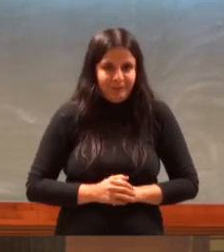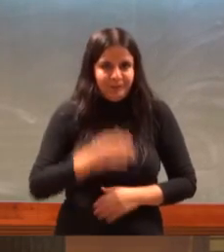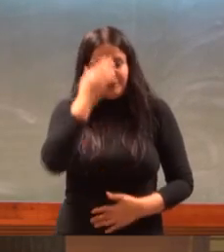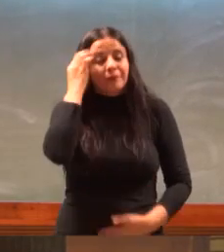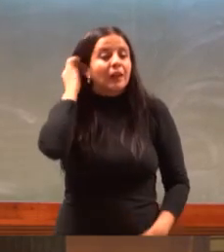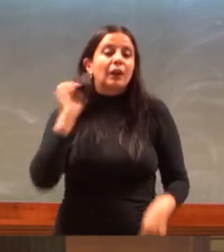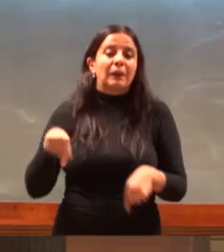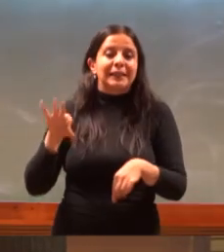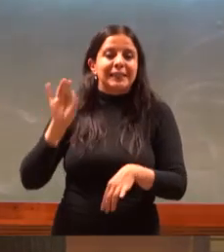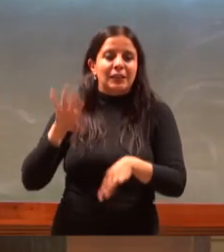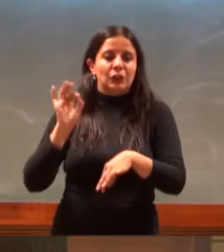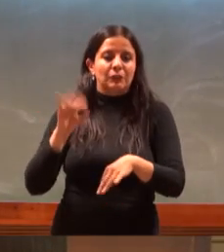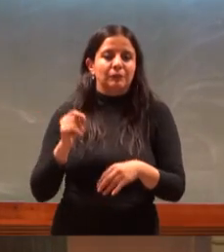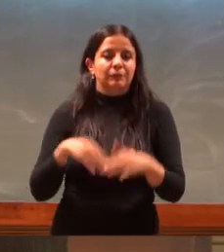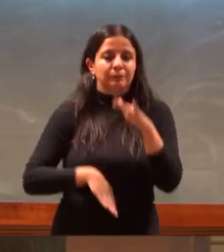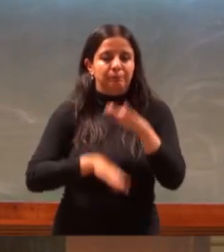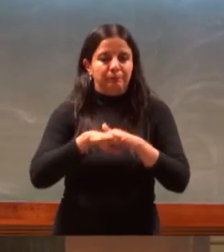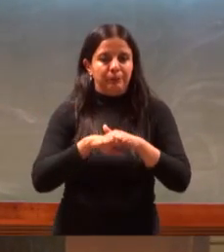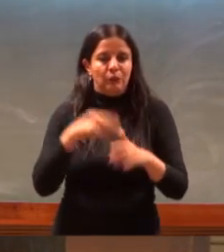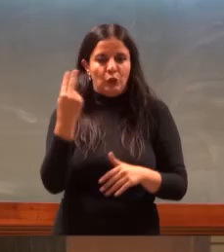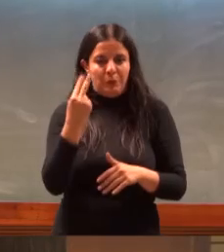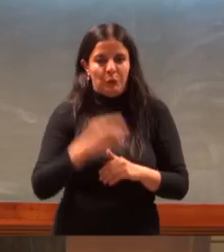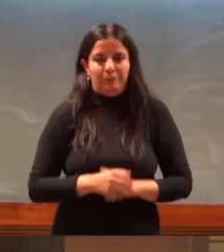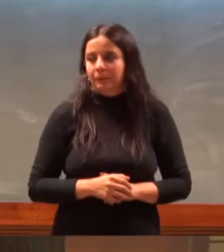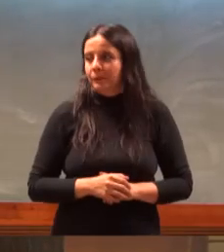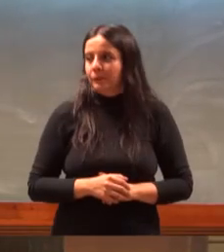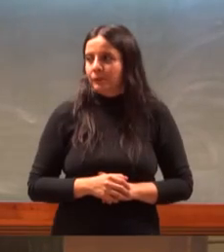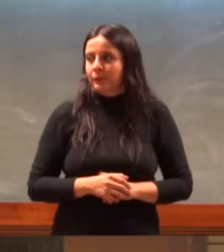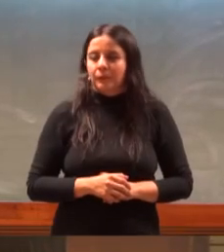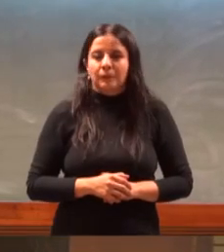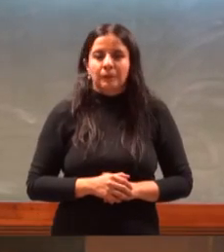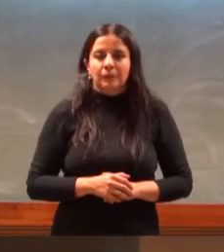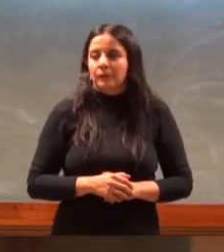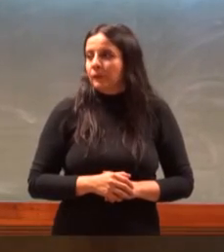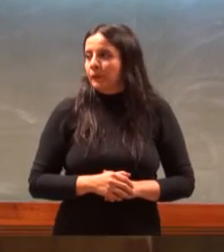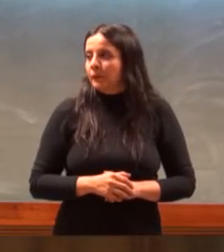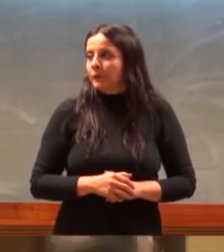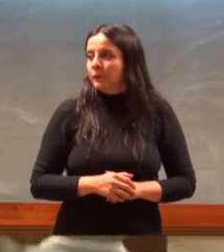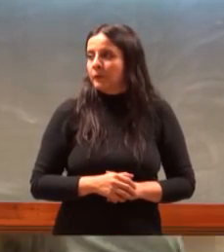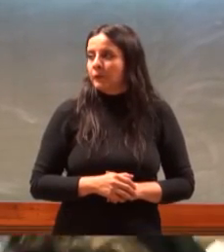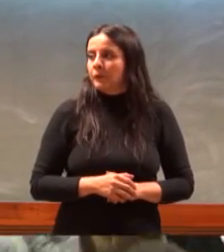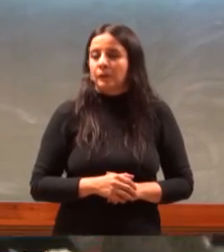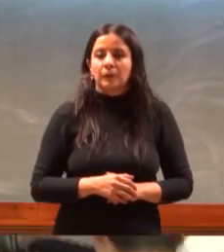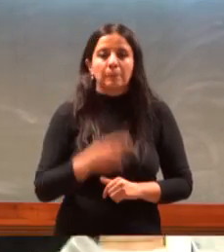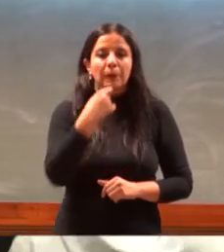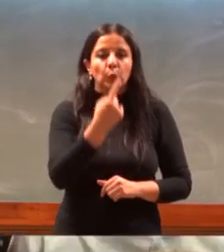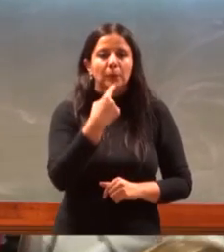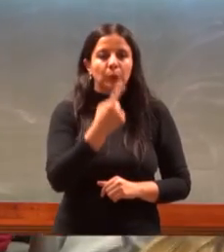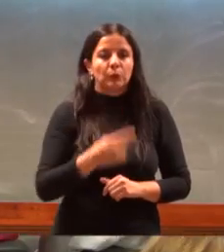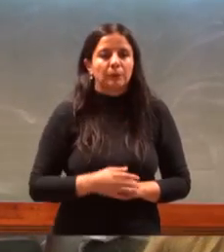la selección de las preguntas que van a ser respondidas por los